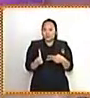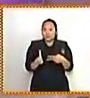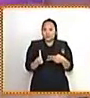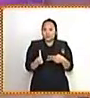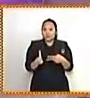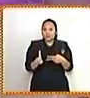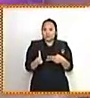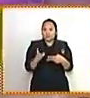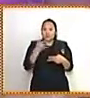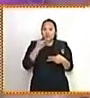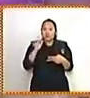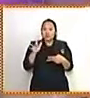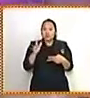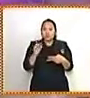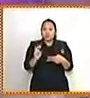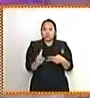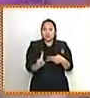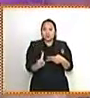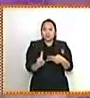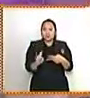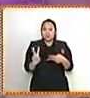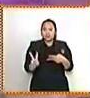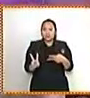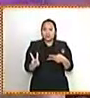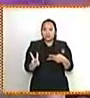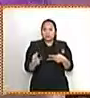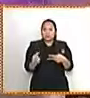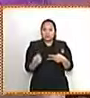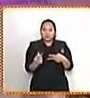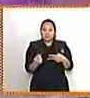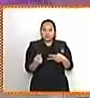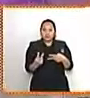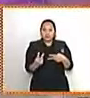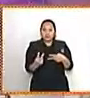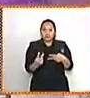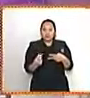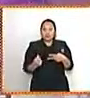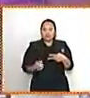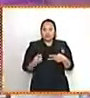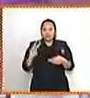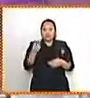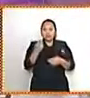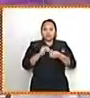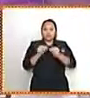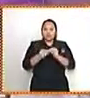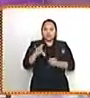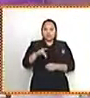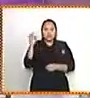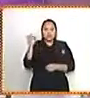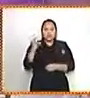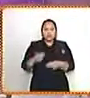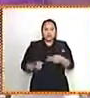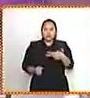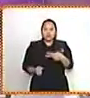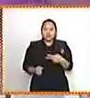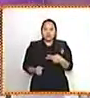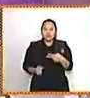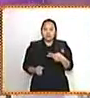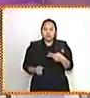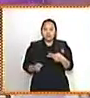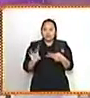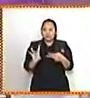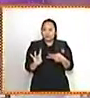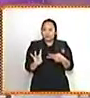dígito, suerte. 2, primer número ganador, 12. Segundo número seleccionado, primer dígito.